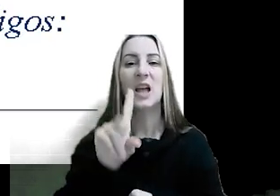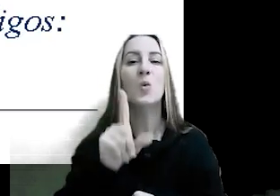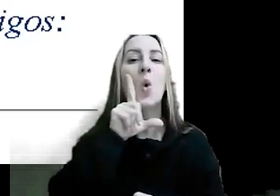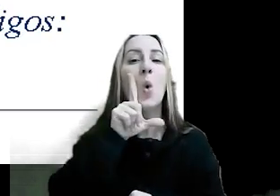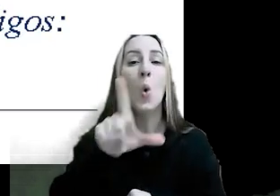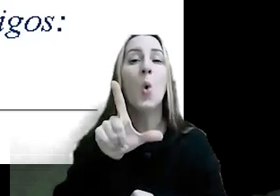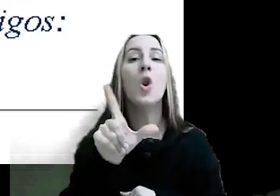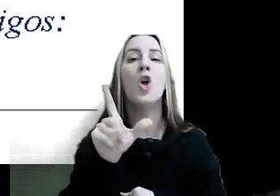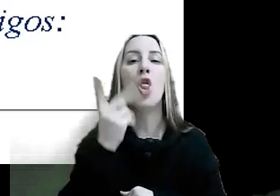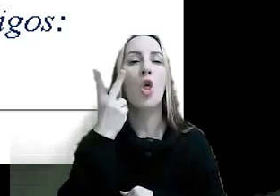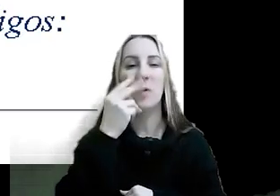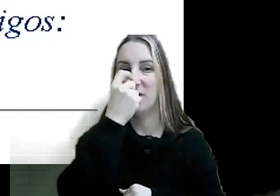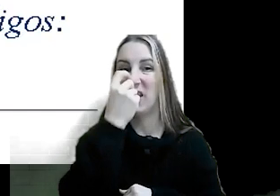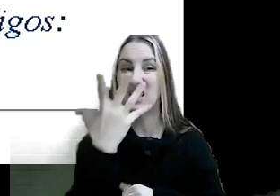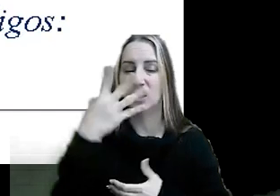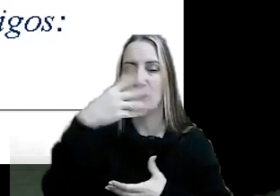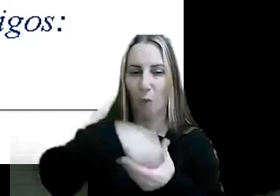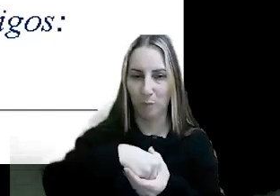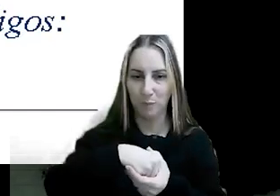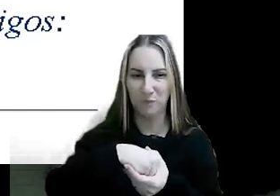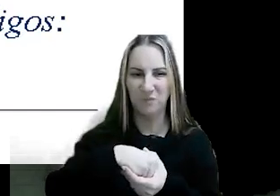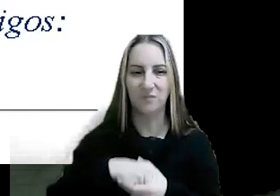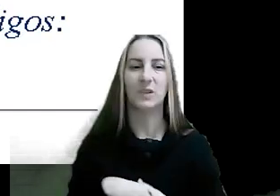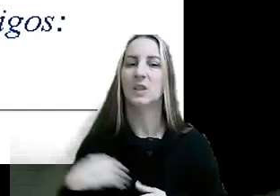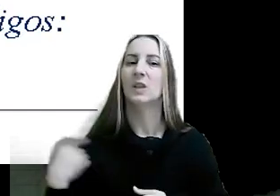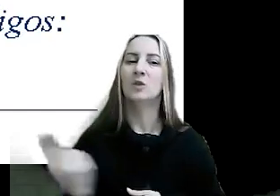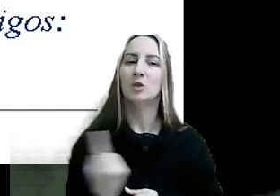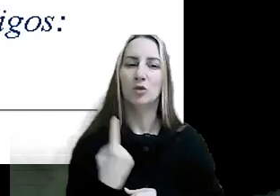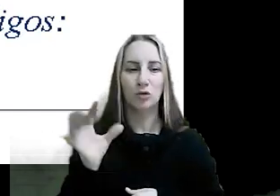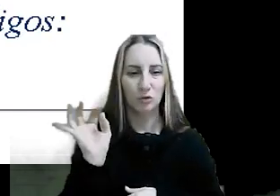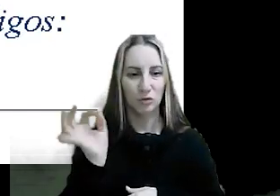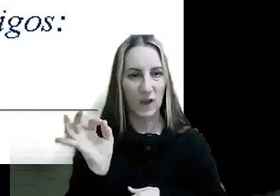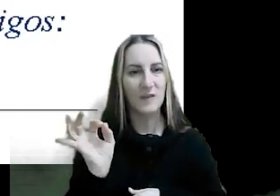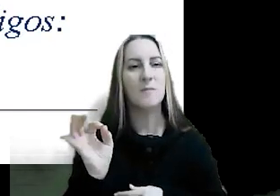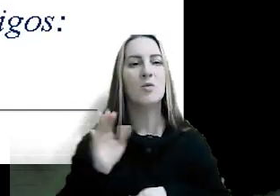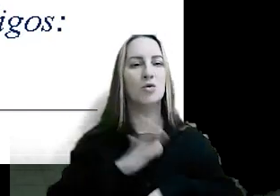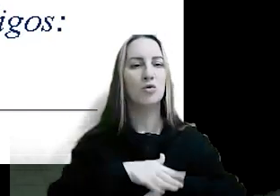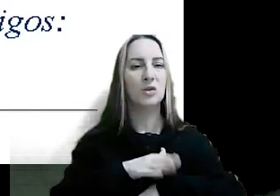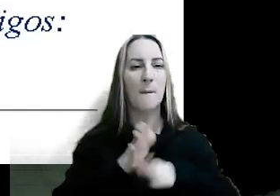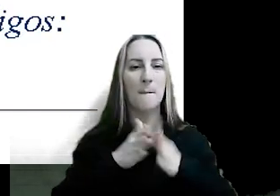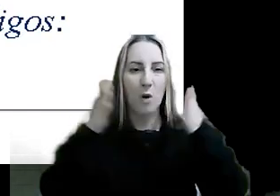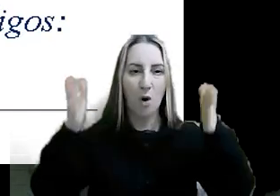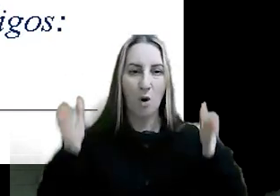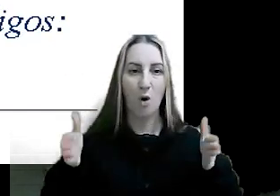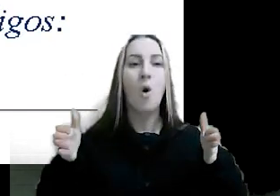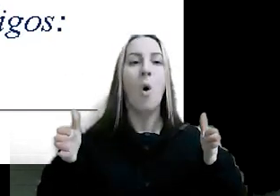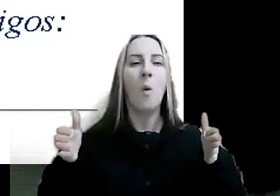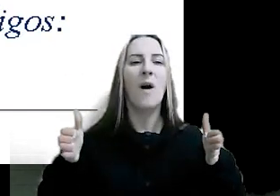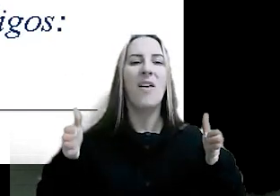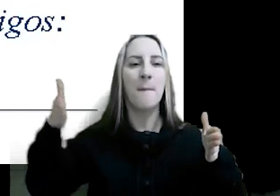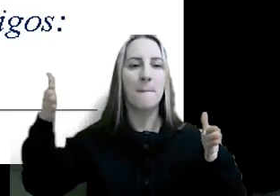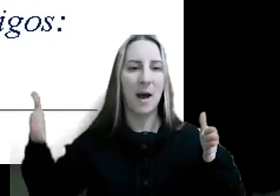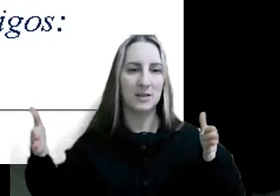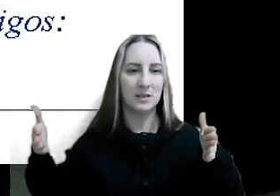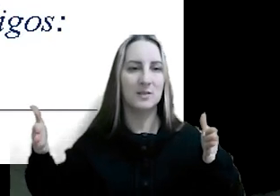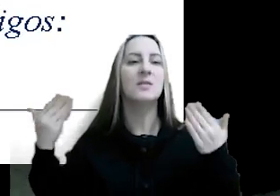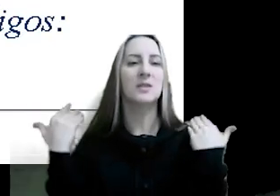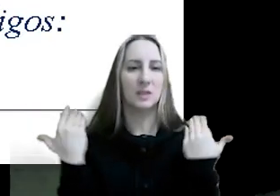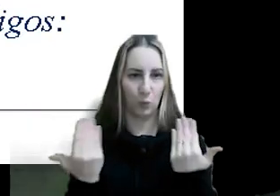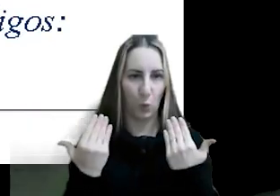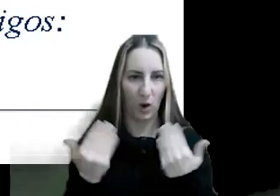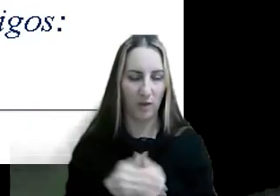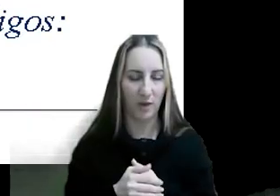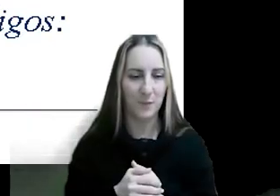inclusive. Sabemos que esto sería un plazo que se puede llegar a prorrogar. Pues una